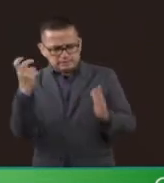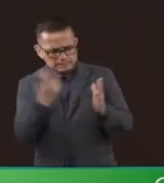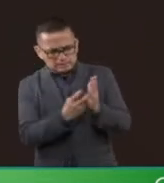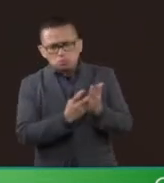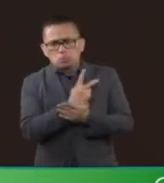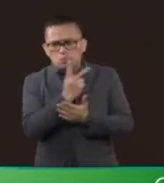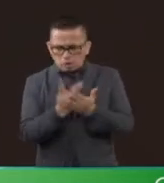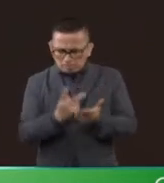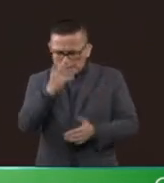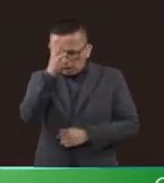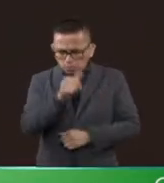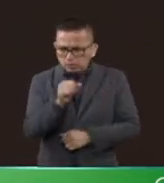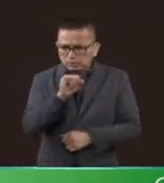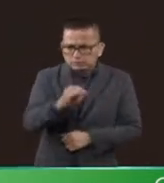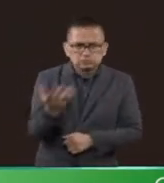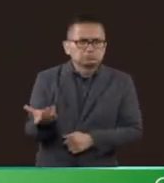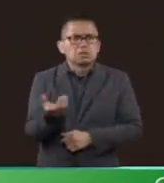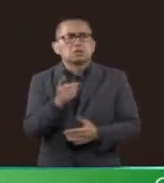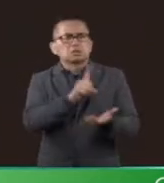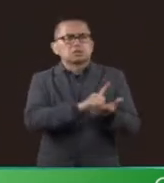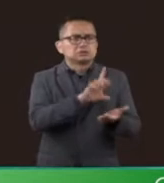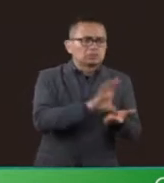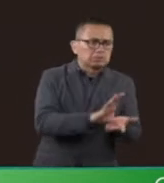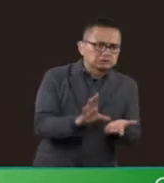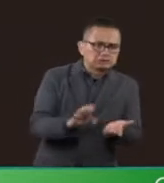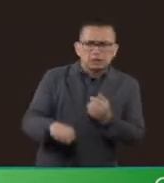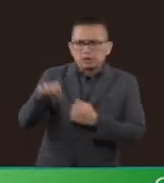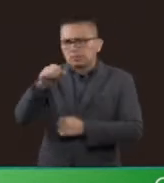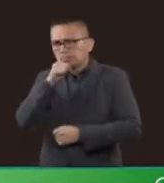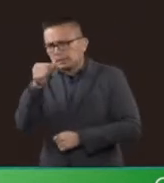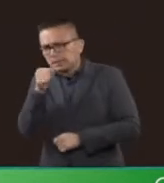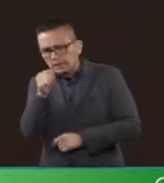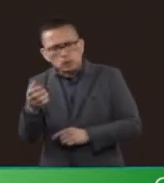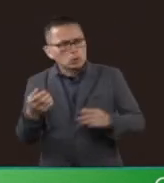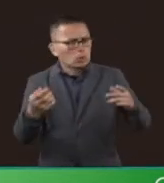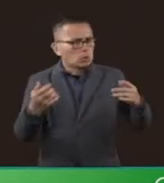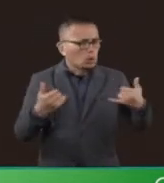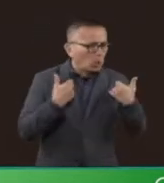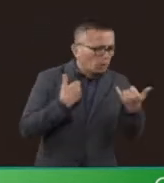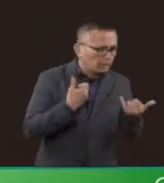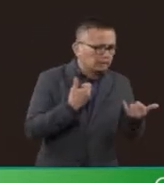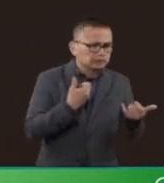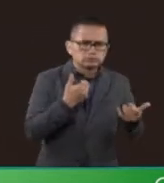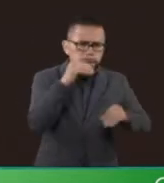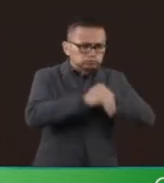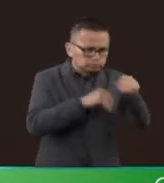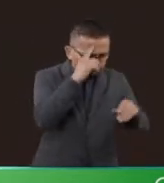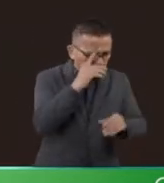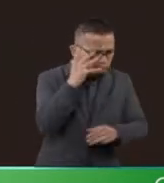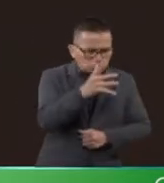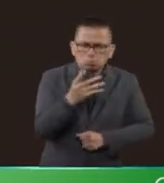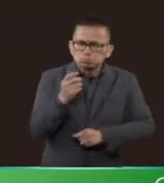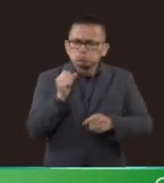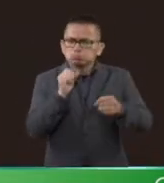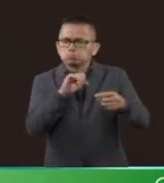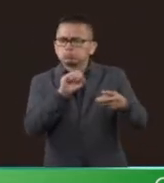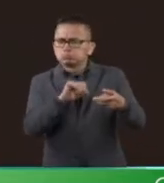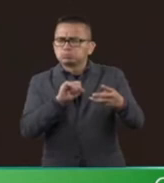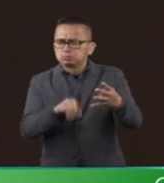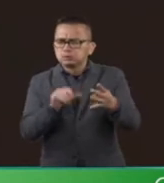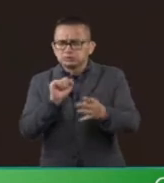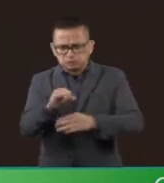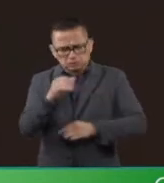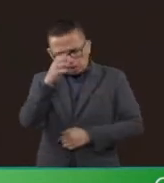discapacidad, adultos mayores, jóvenes construyendo al futuro, entre otros más. En prácticamente todo se ha